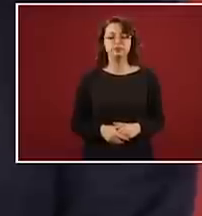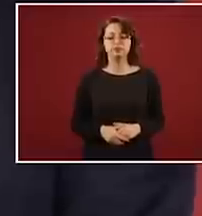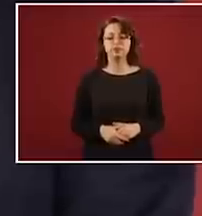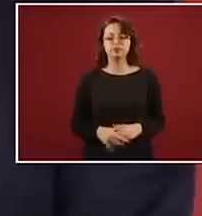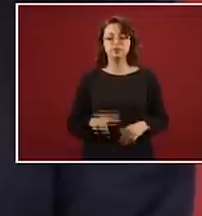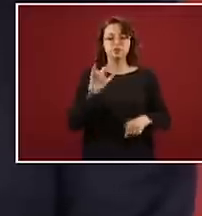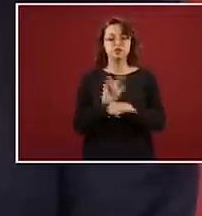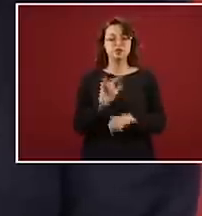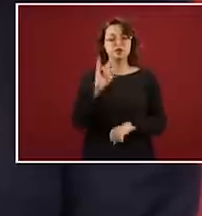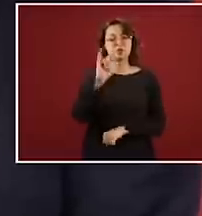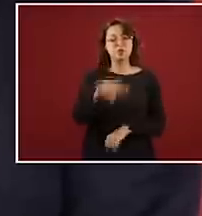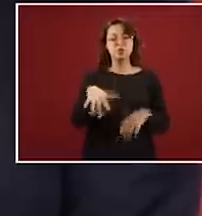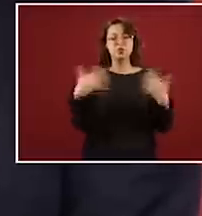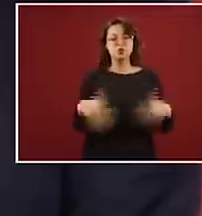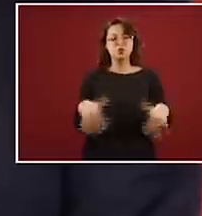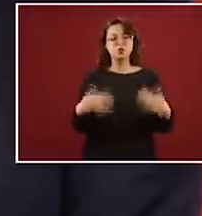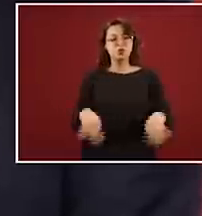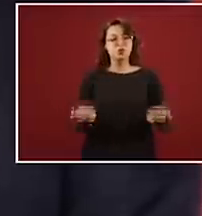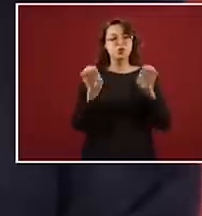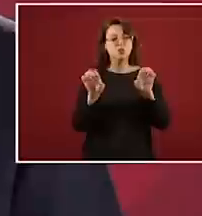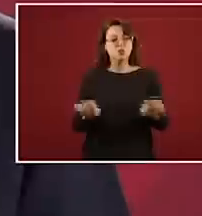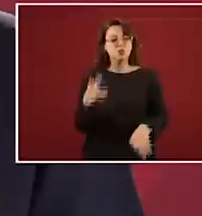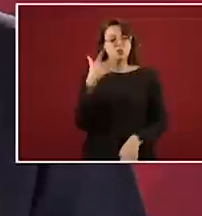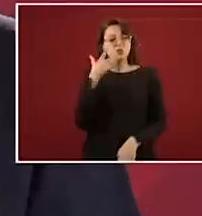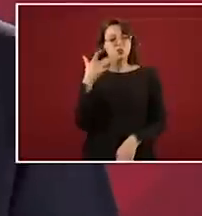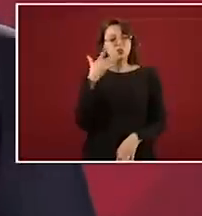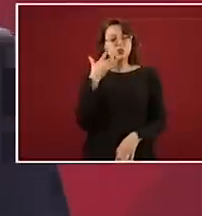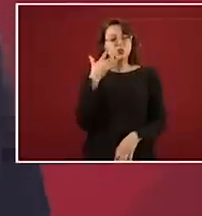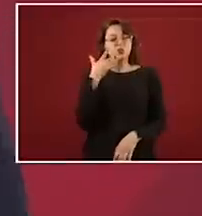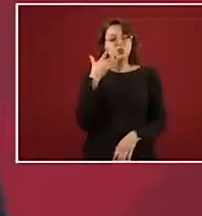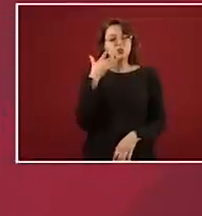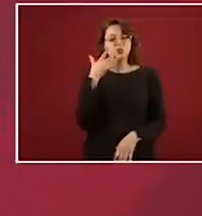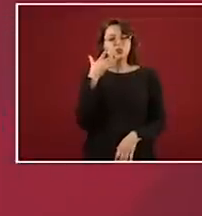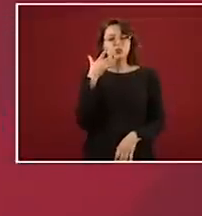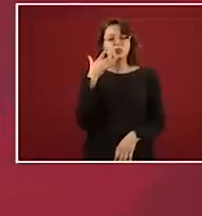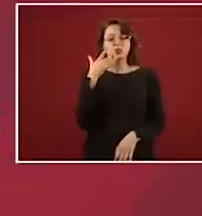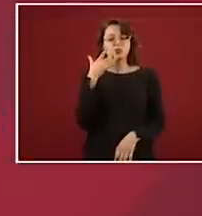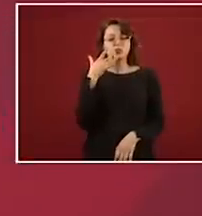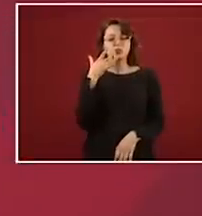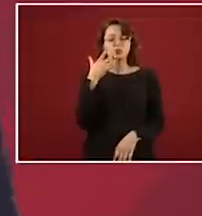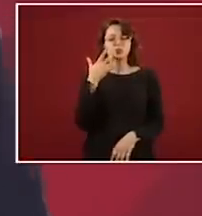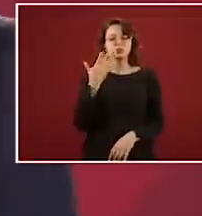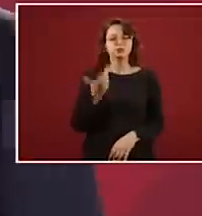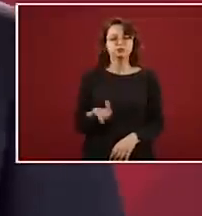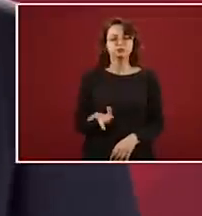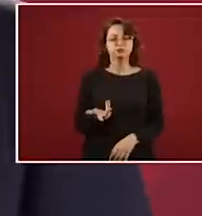de lujo que nada